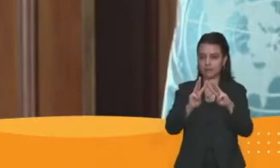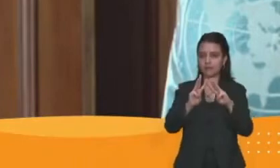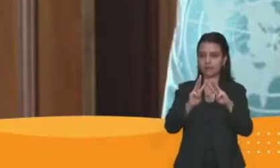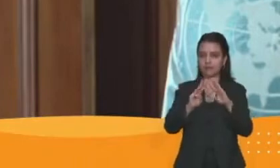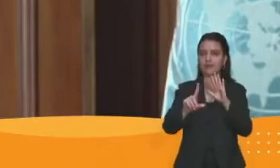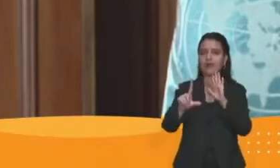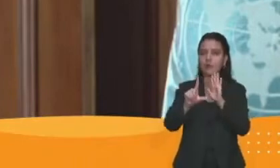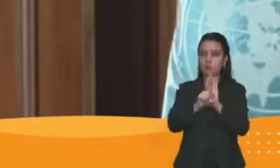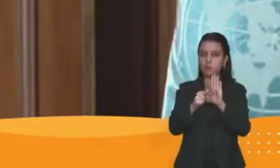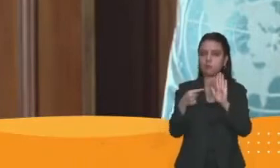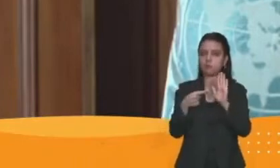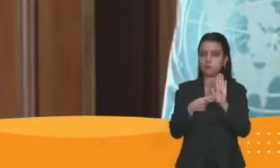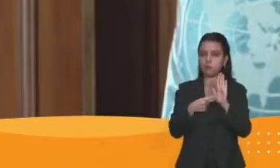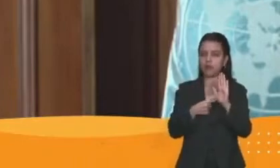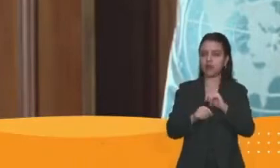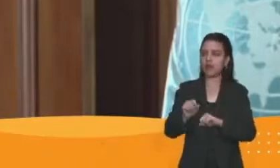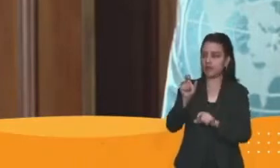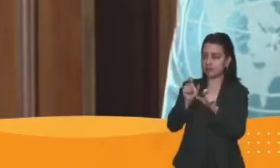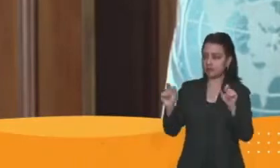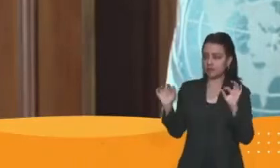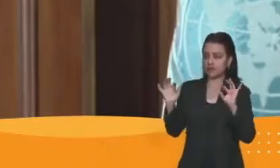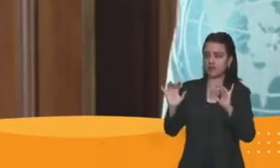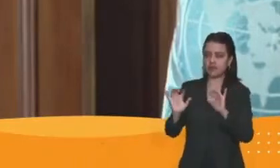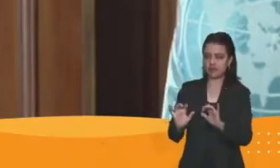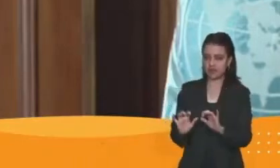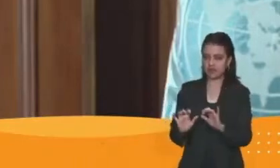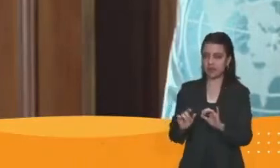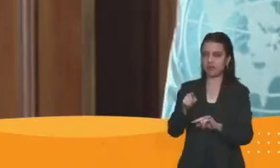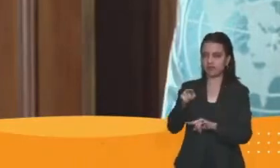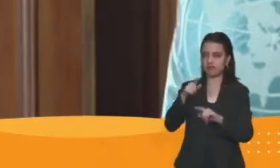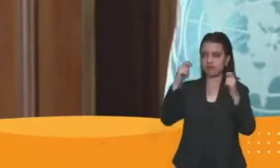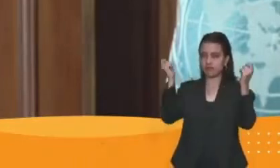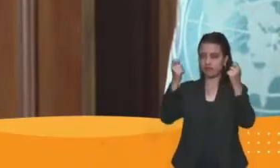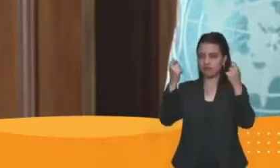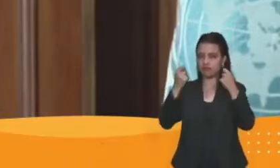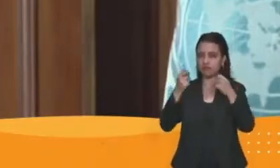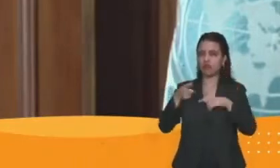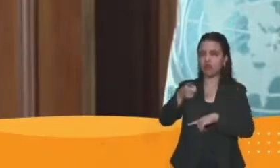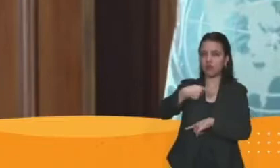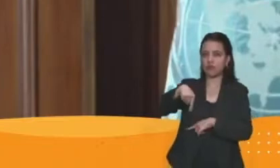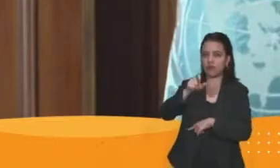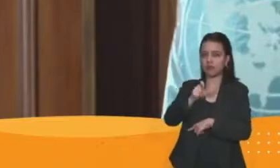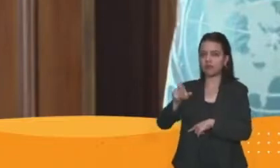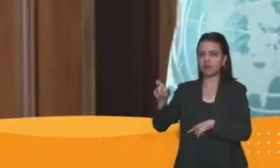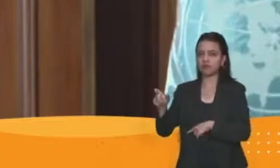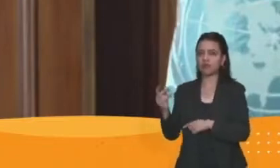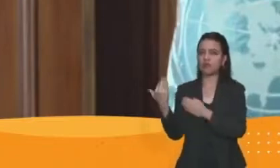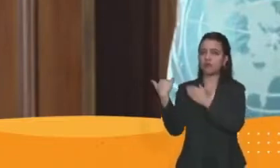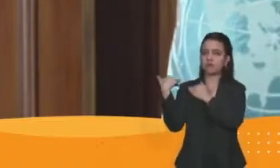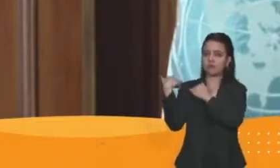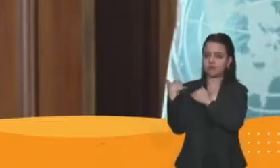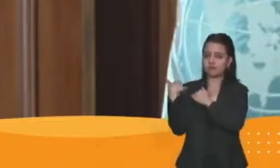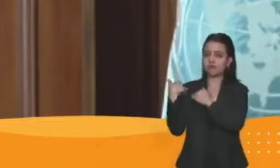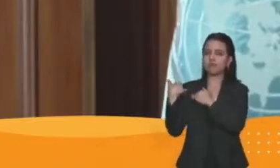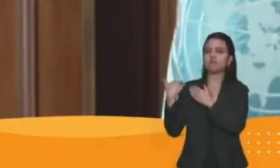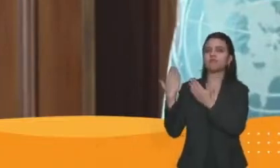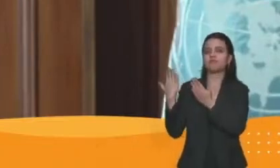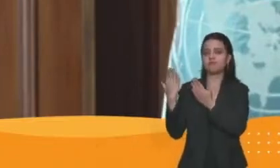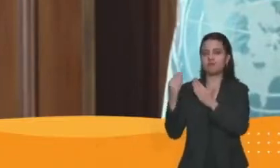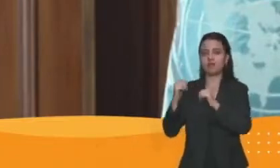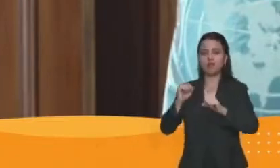a todas las autoridades que trabajan por la promoción y el fortalecimiento de la cultura de